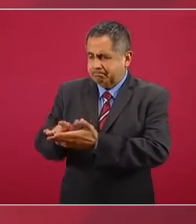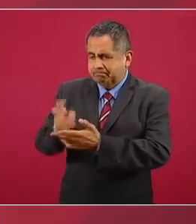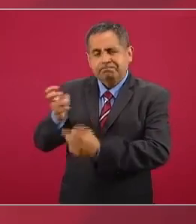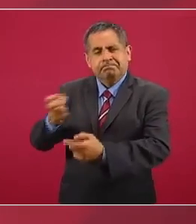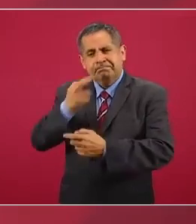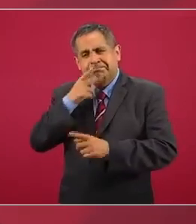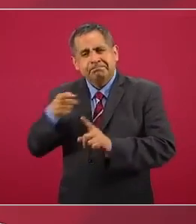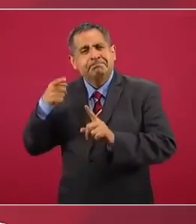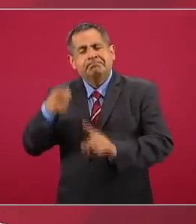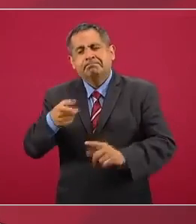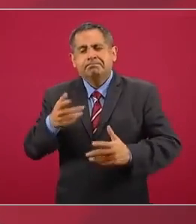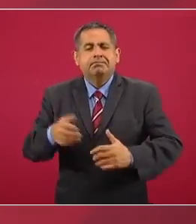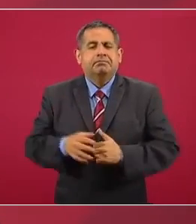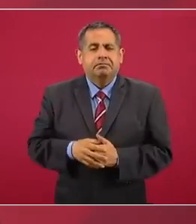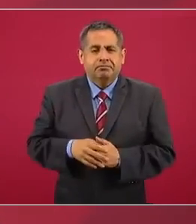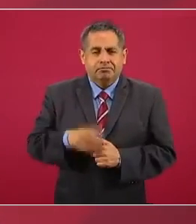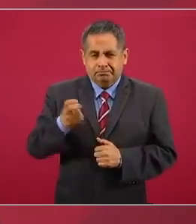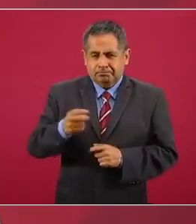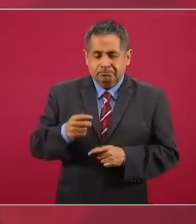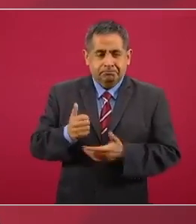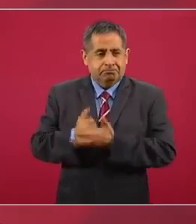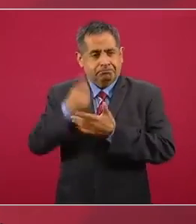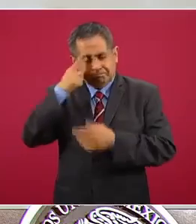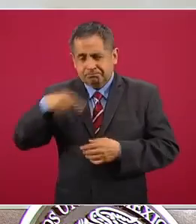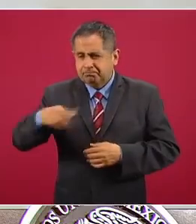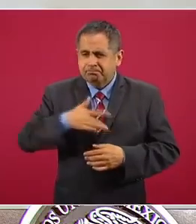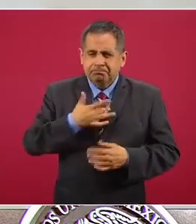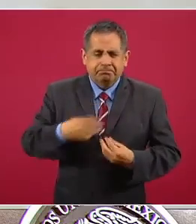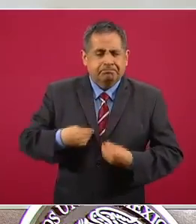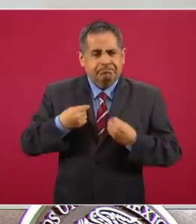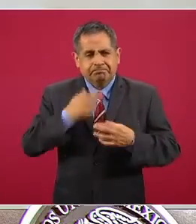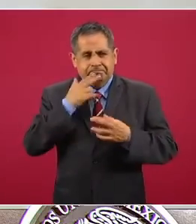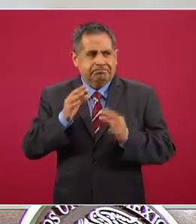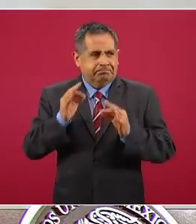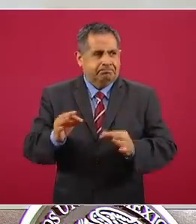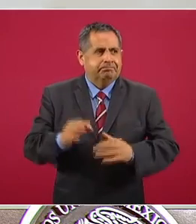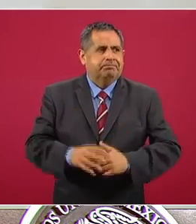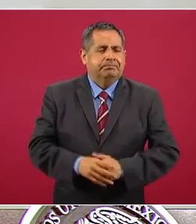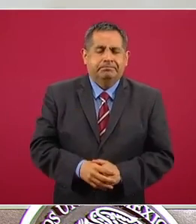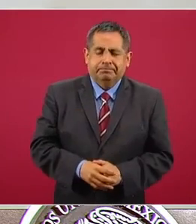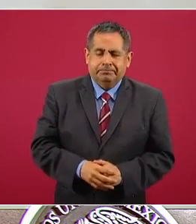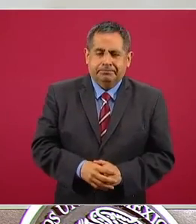es lo que le da sentido a la vida.